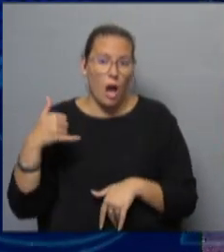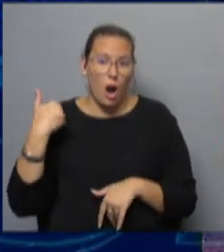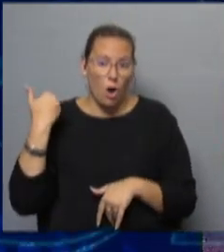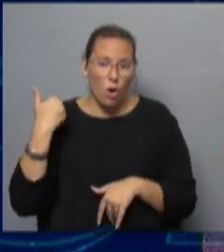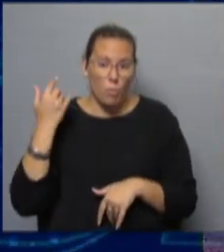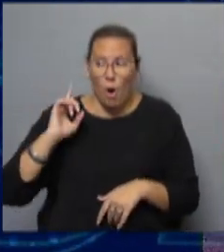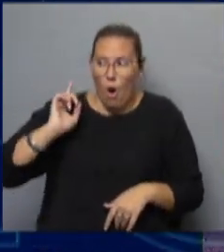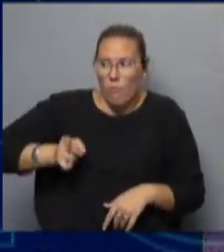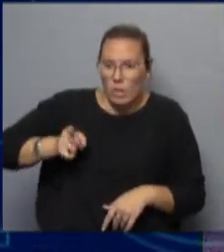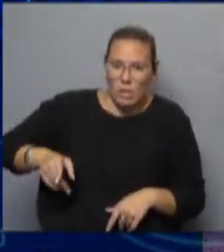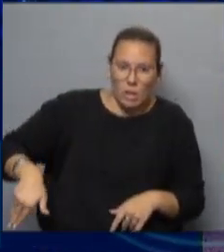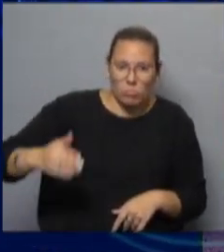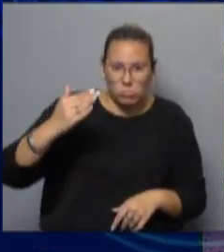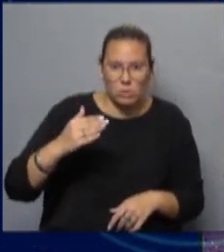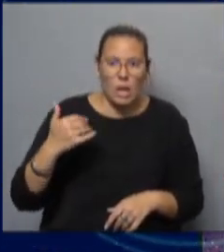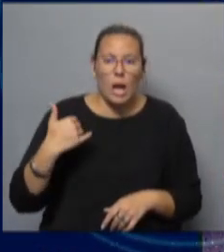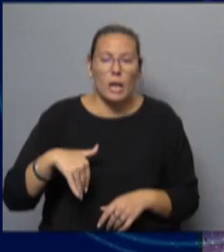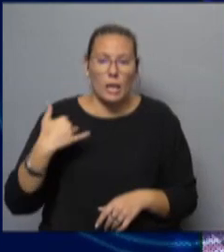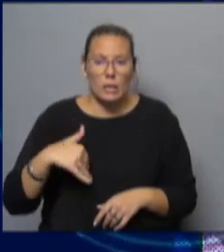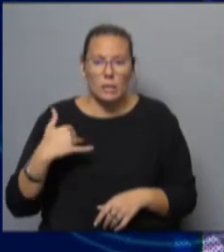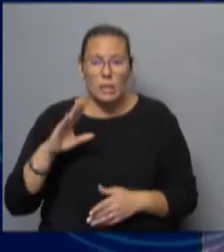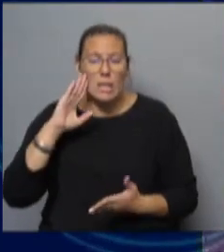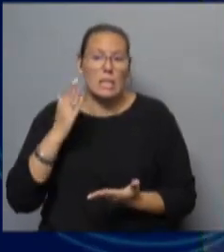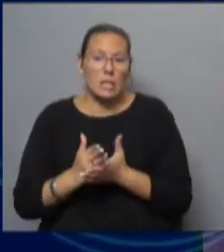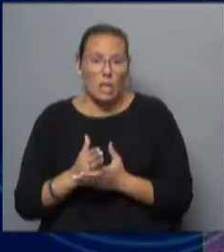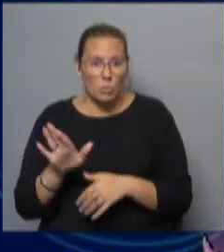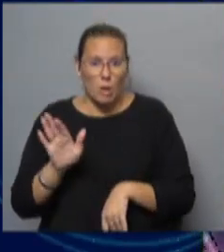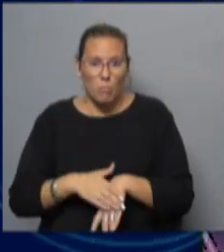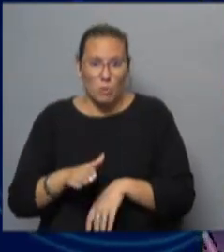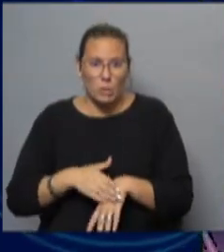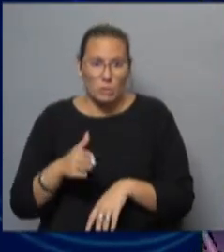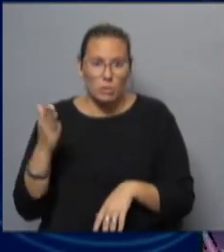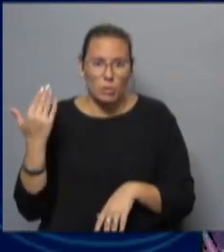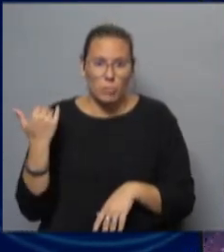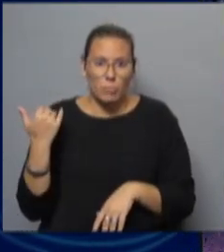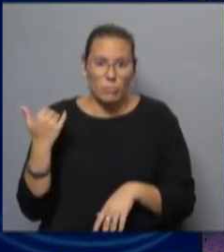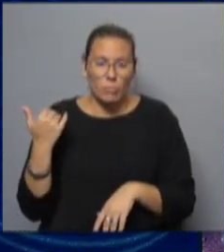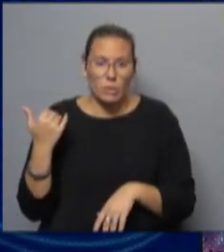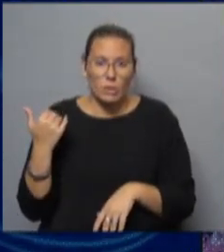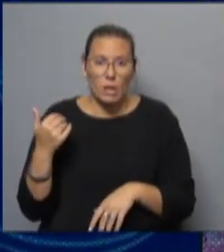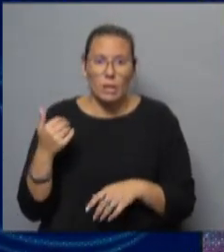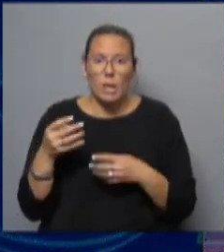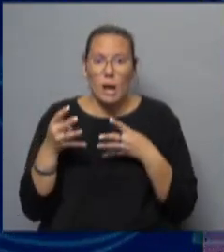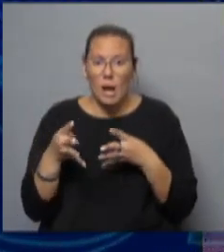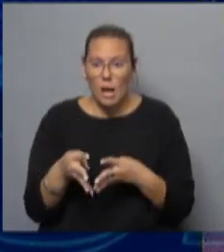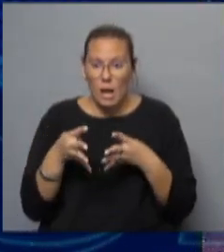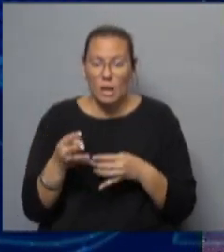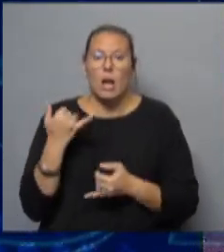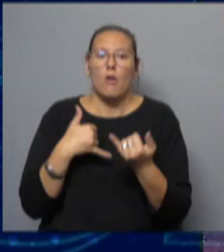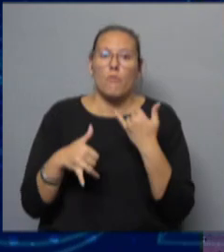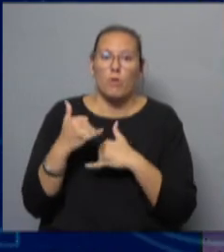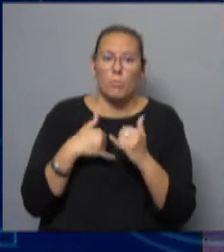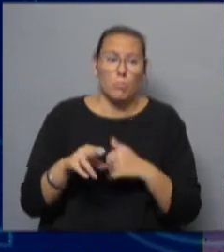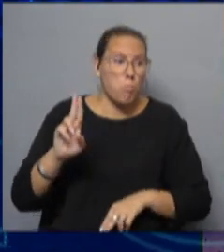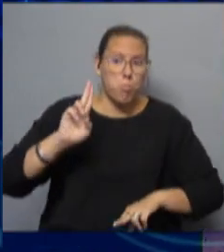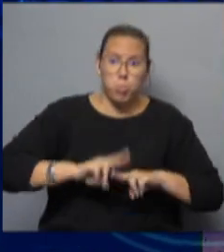fueron obligados a la guerra argentina estaba en dictadura en ese momento y bueno durante la guerra llega la información de que el